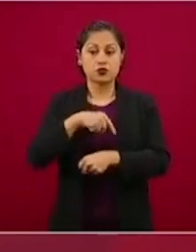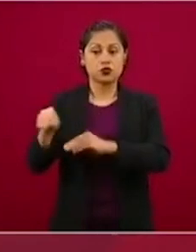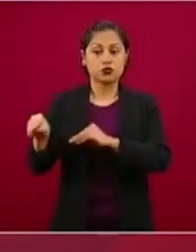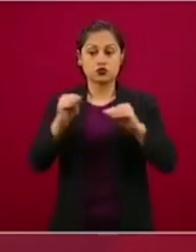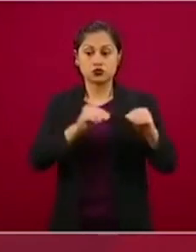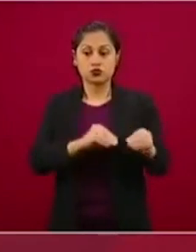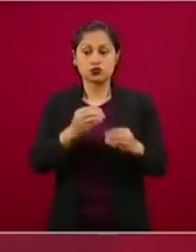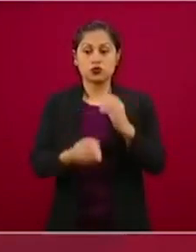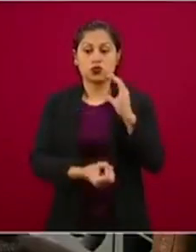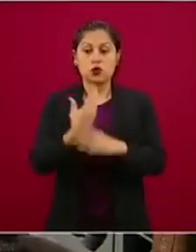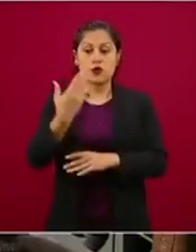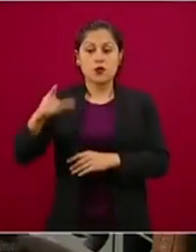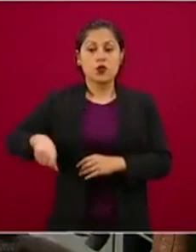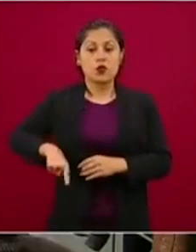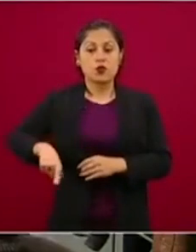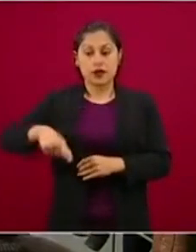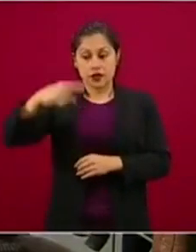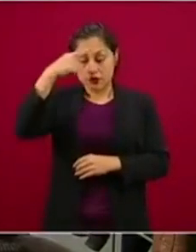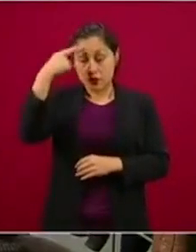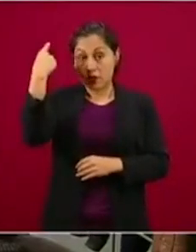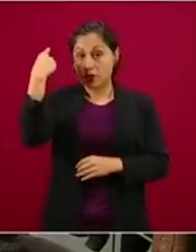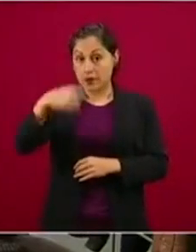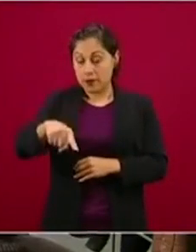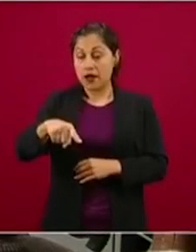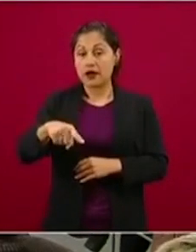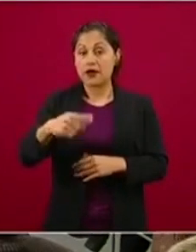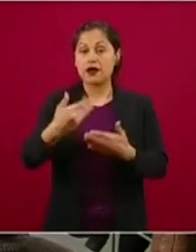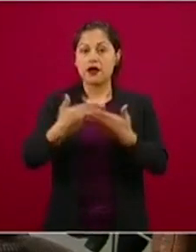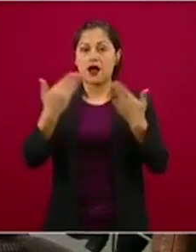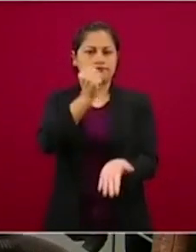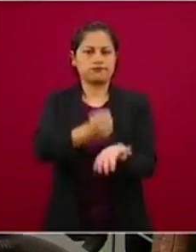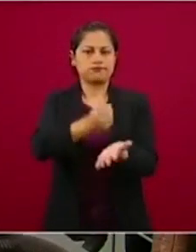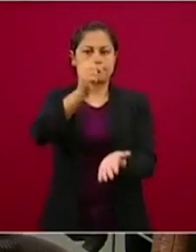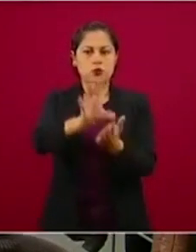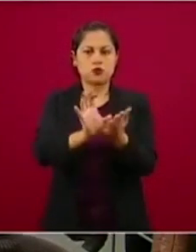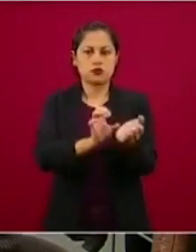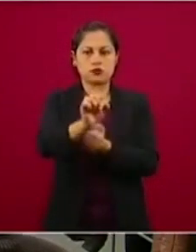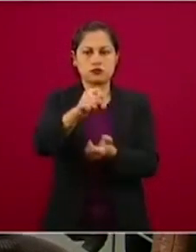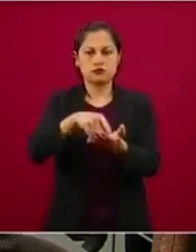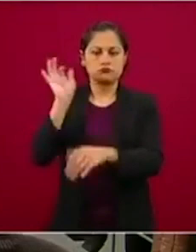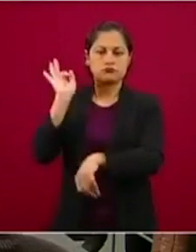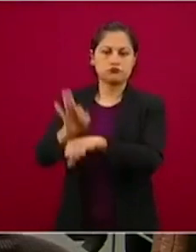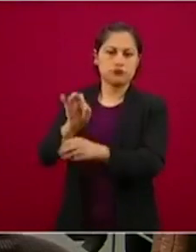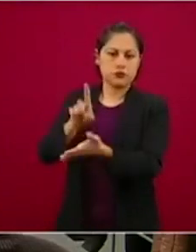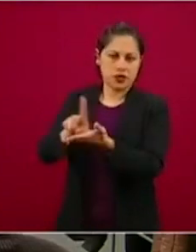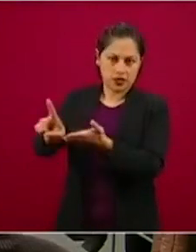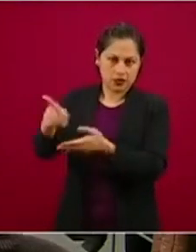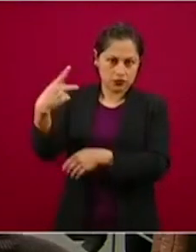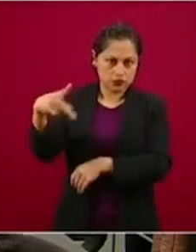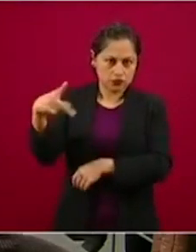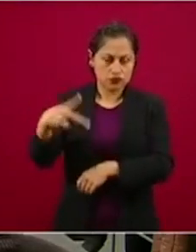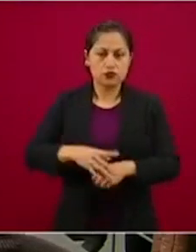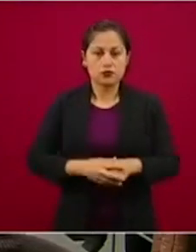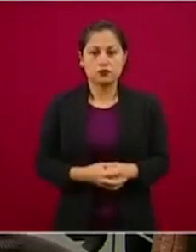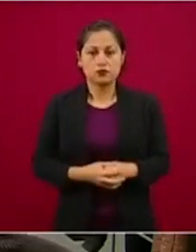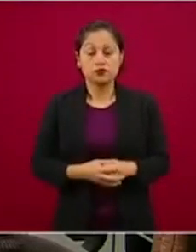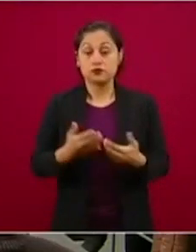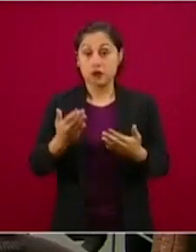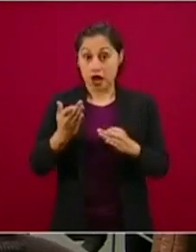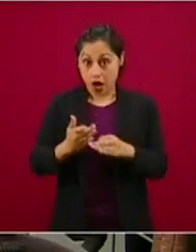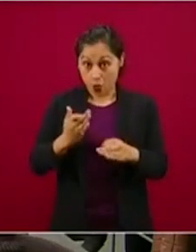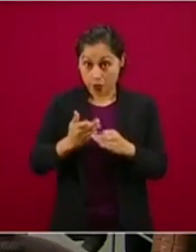dio a conocer Ariadna Montiel, subsecretaria de Bienestar. Este periodo vamos a pagar